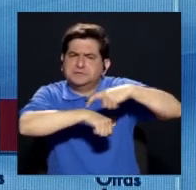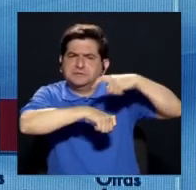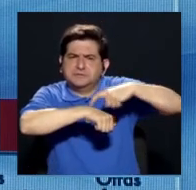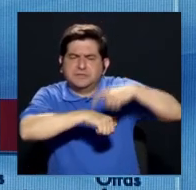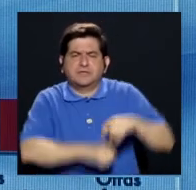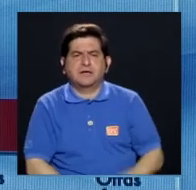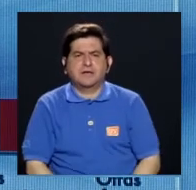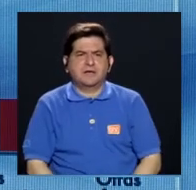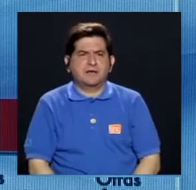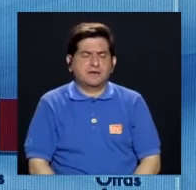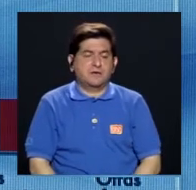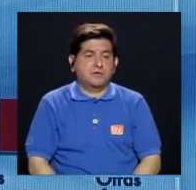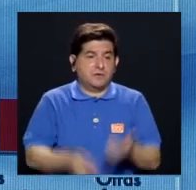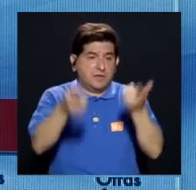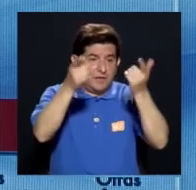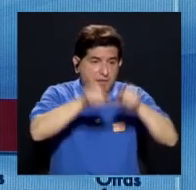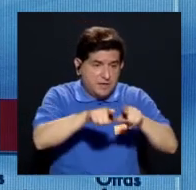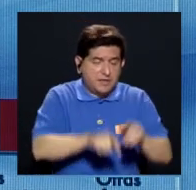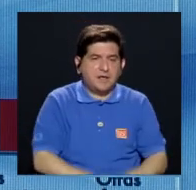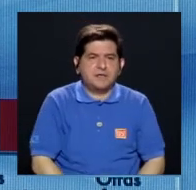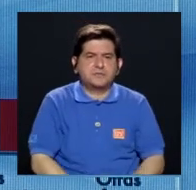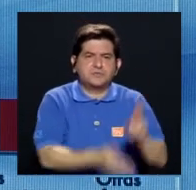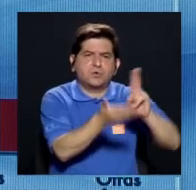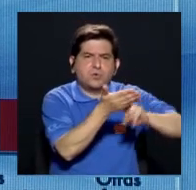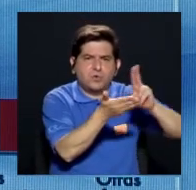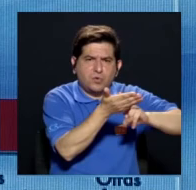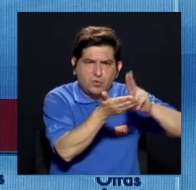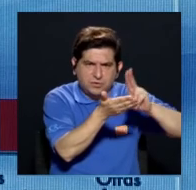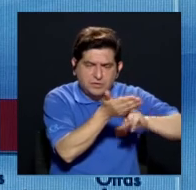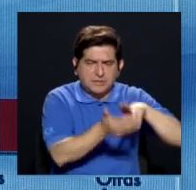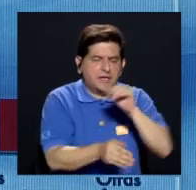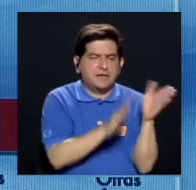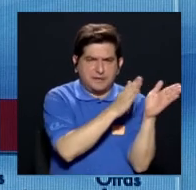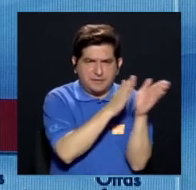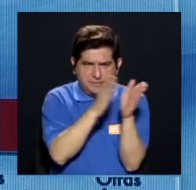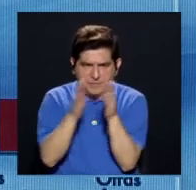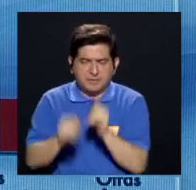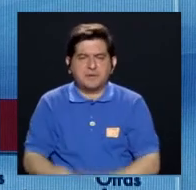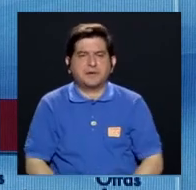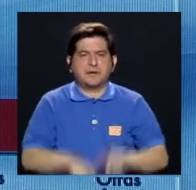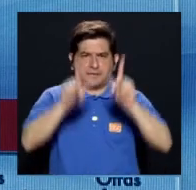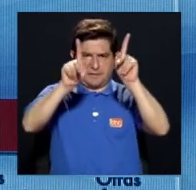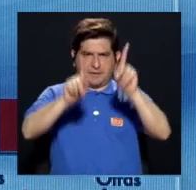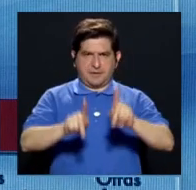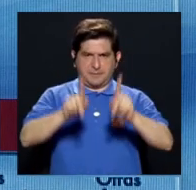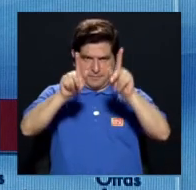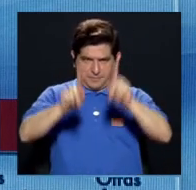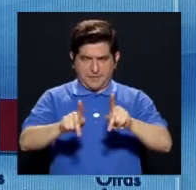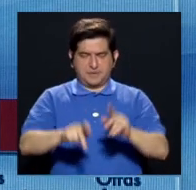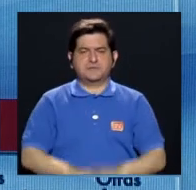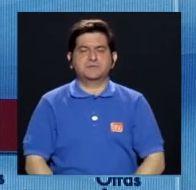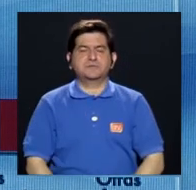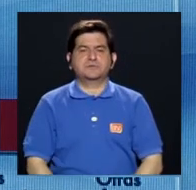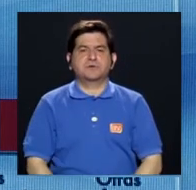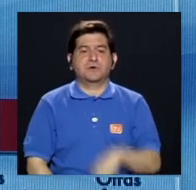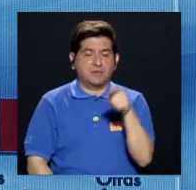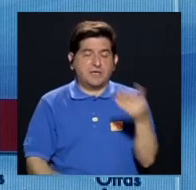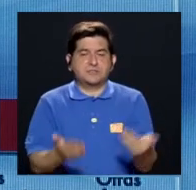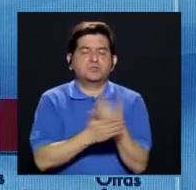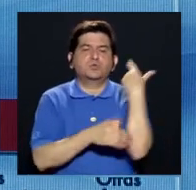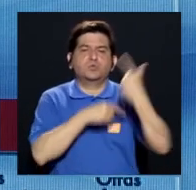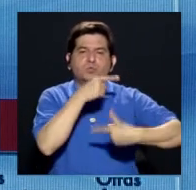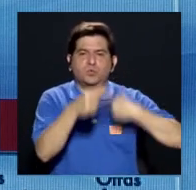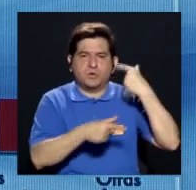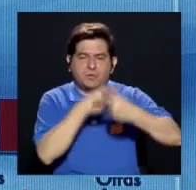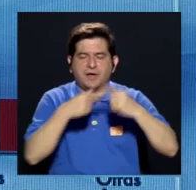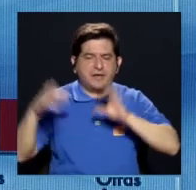en la formación y la contratación de personal de nueva